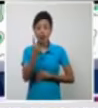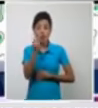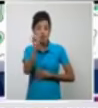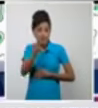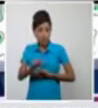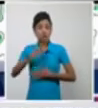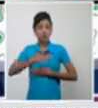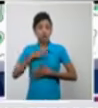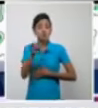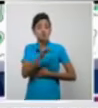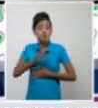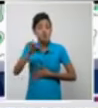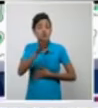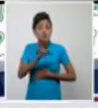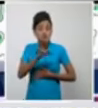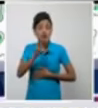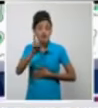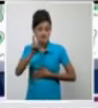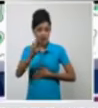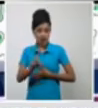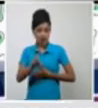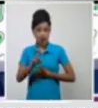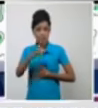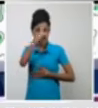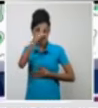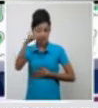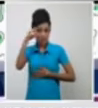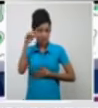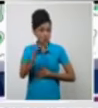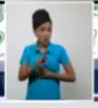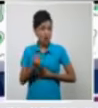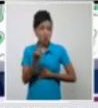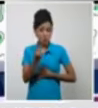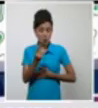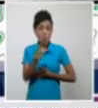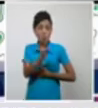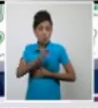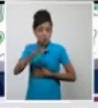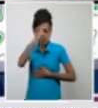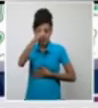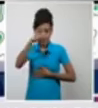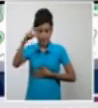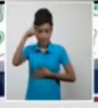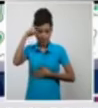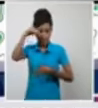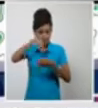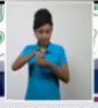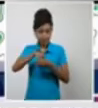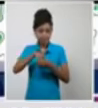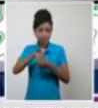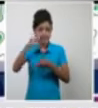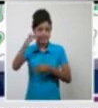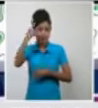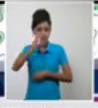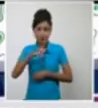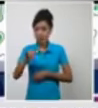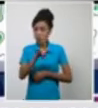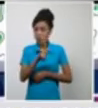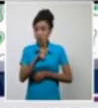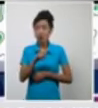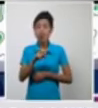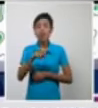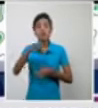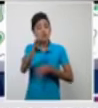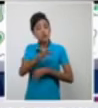municipio capital provincial, Santi Espíritus igual del municipio de Santi Espíritus y en el caso de Ciego de Ávila también del